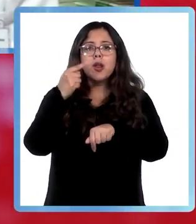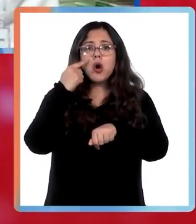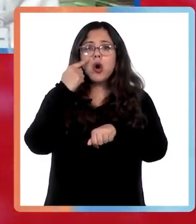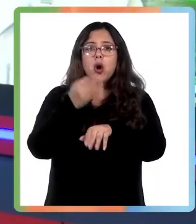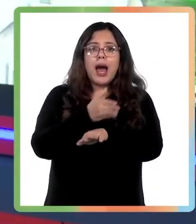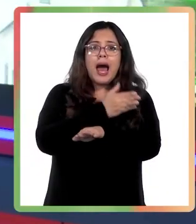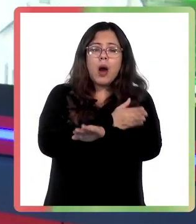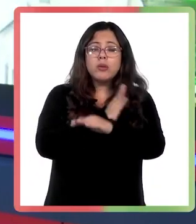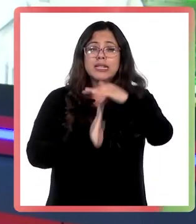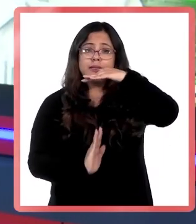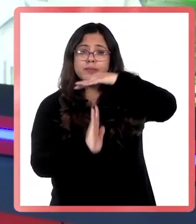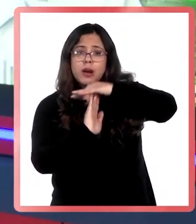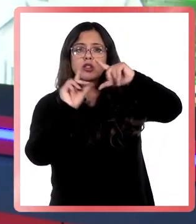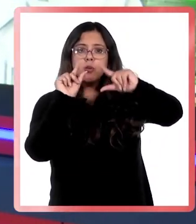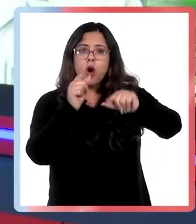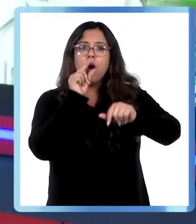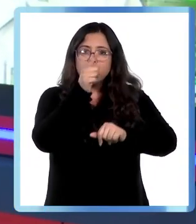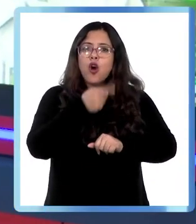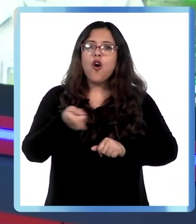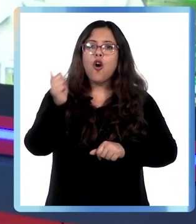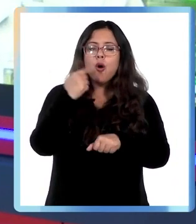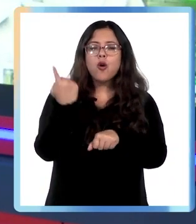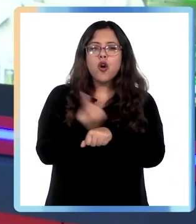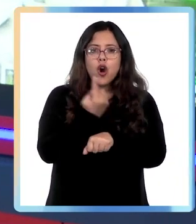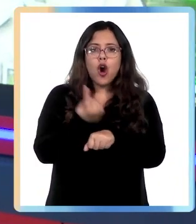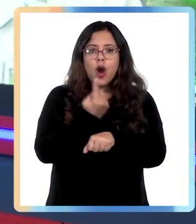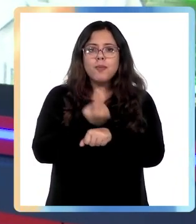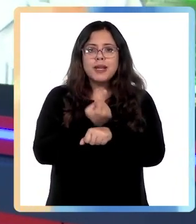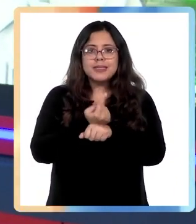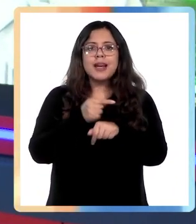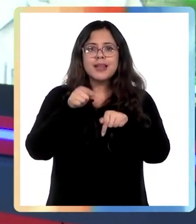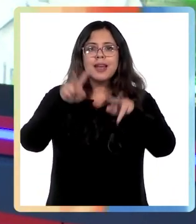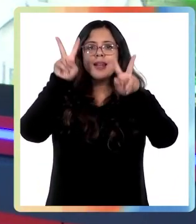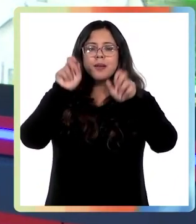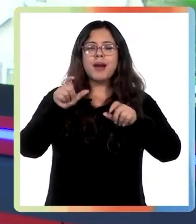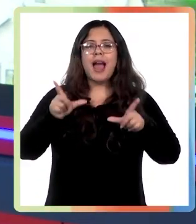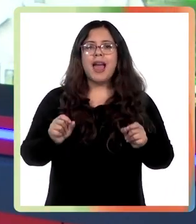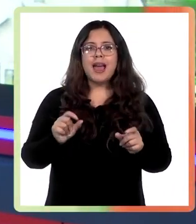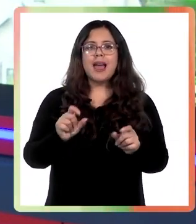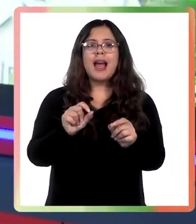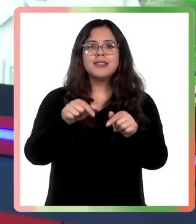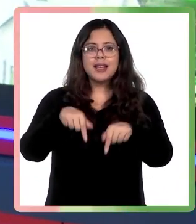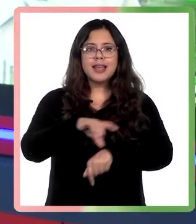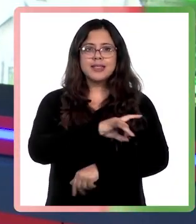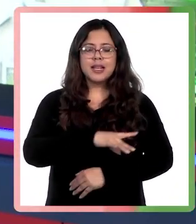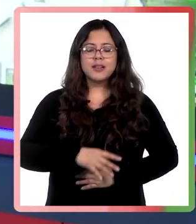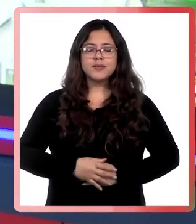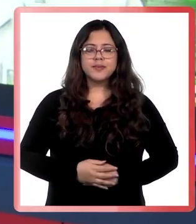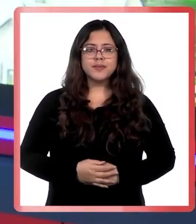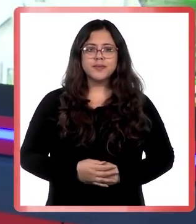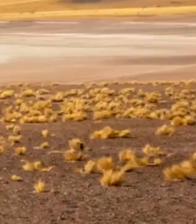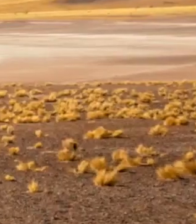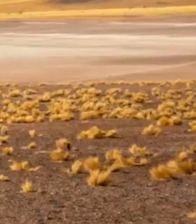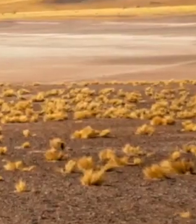pero antes vamos a ir a una breve pausa y ya regresamos para conversar más sobre el cáncer de próstata en Chile.